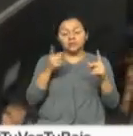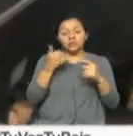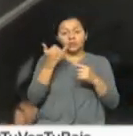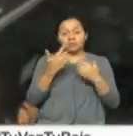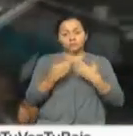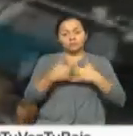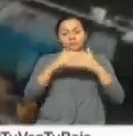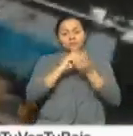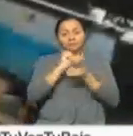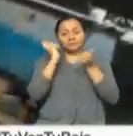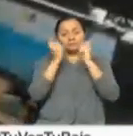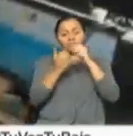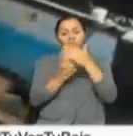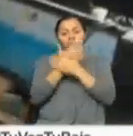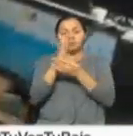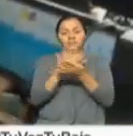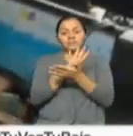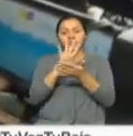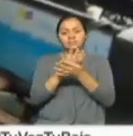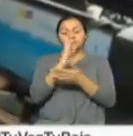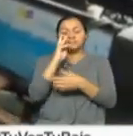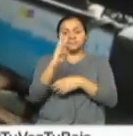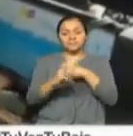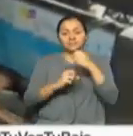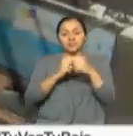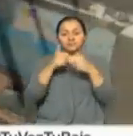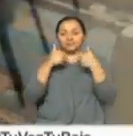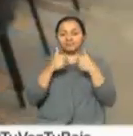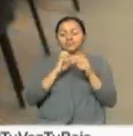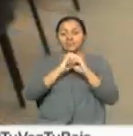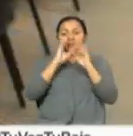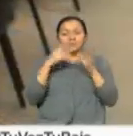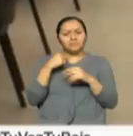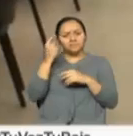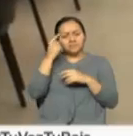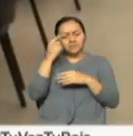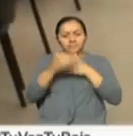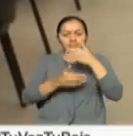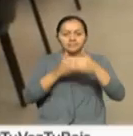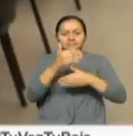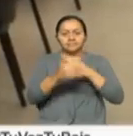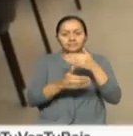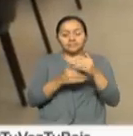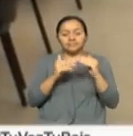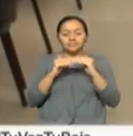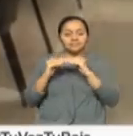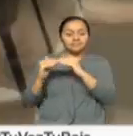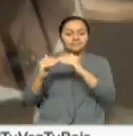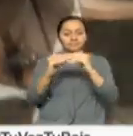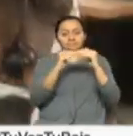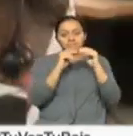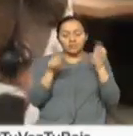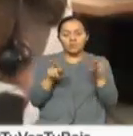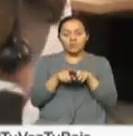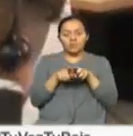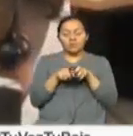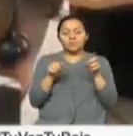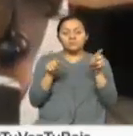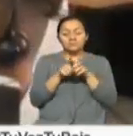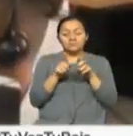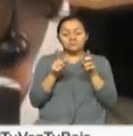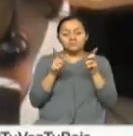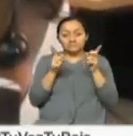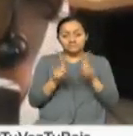permite categorizarla como una escuela del milenio. Están pensadas, tenemos estandarización, son